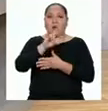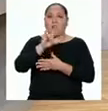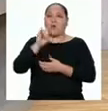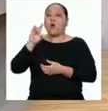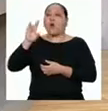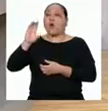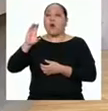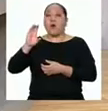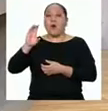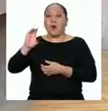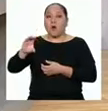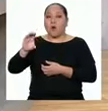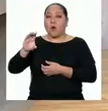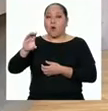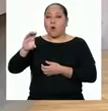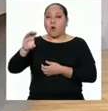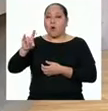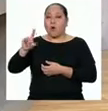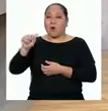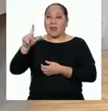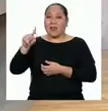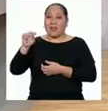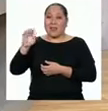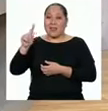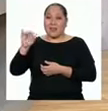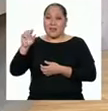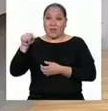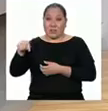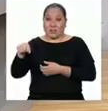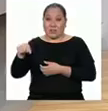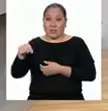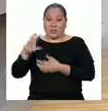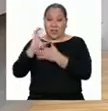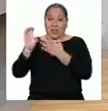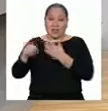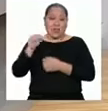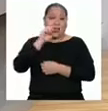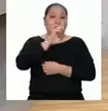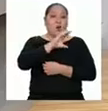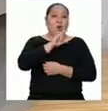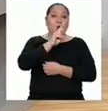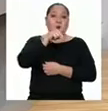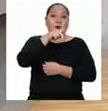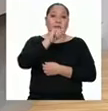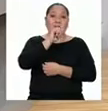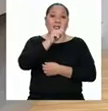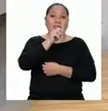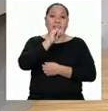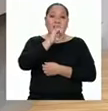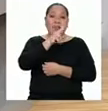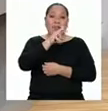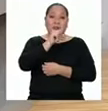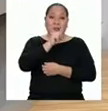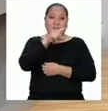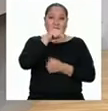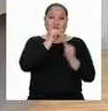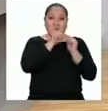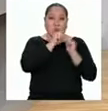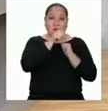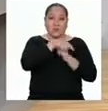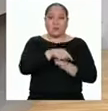y cualitativas. Recuerdo que en el programa anterior identificamos que las variables de nuestra